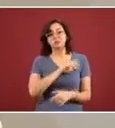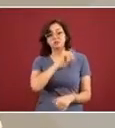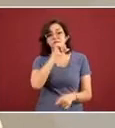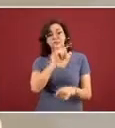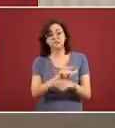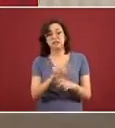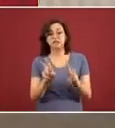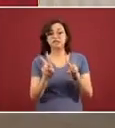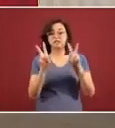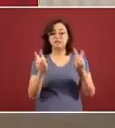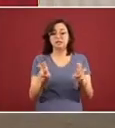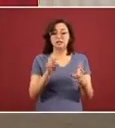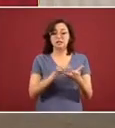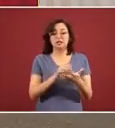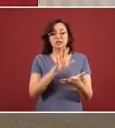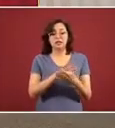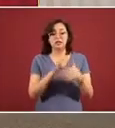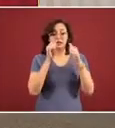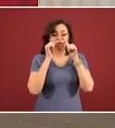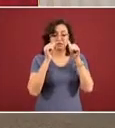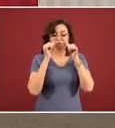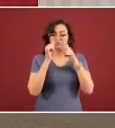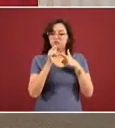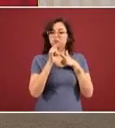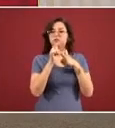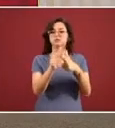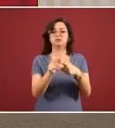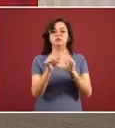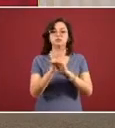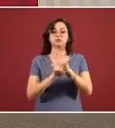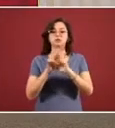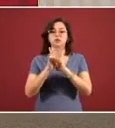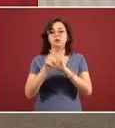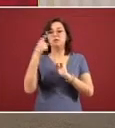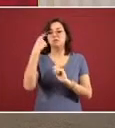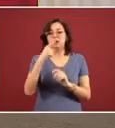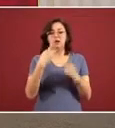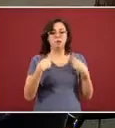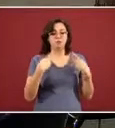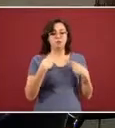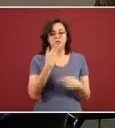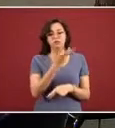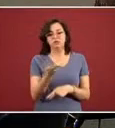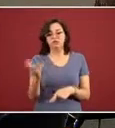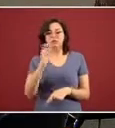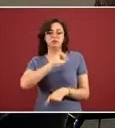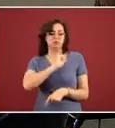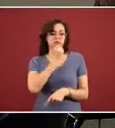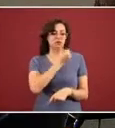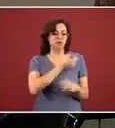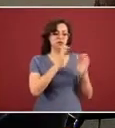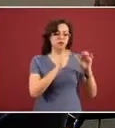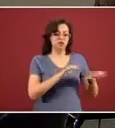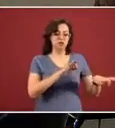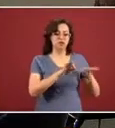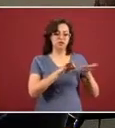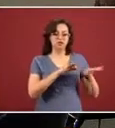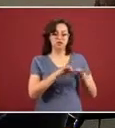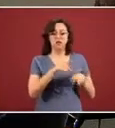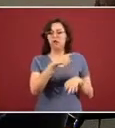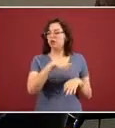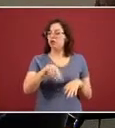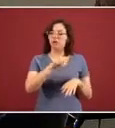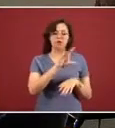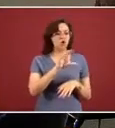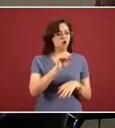un video para la protección de médicos y pacientes. Este video está dirigido a personal de la salud que no atiende pacientes